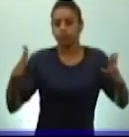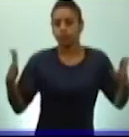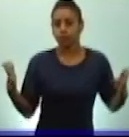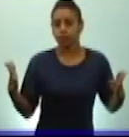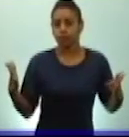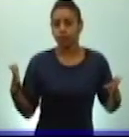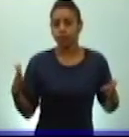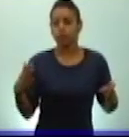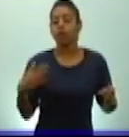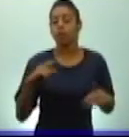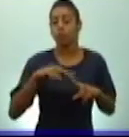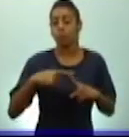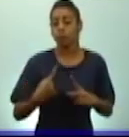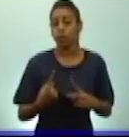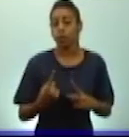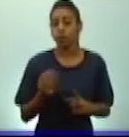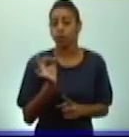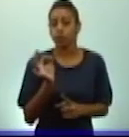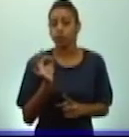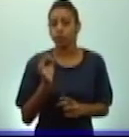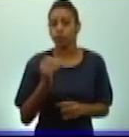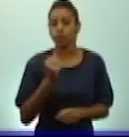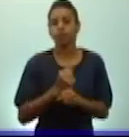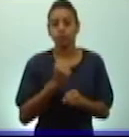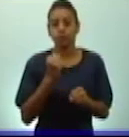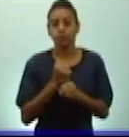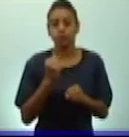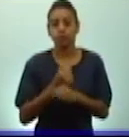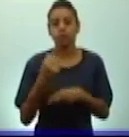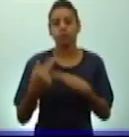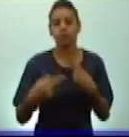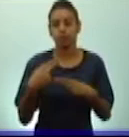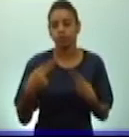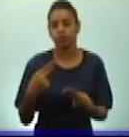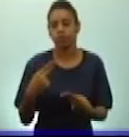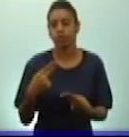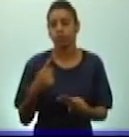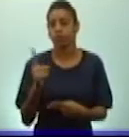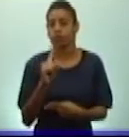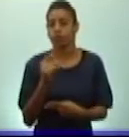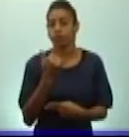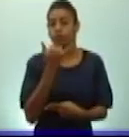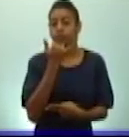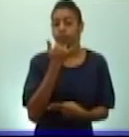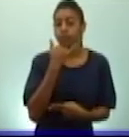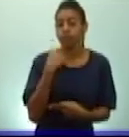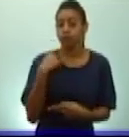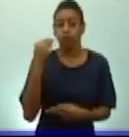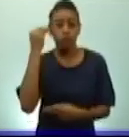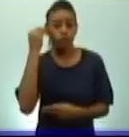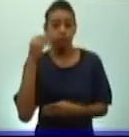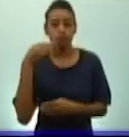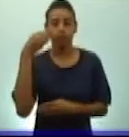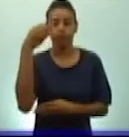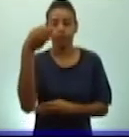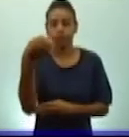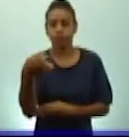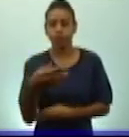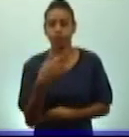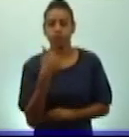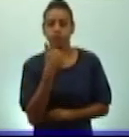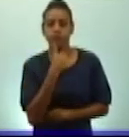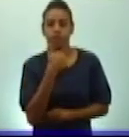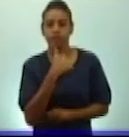sin embargo queda mucho por hacer todavía. No nos engañamos creyendo que en lo adelante todo será